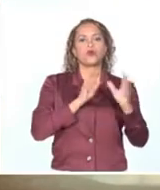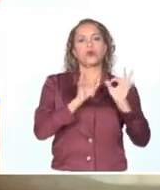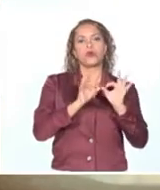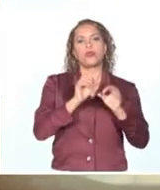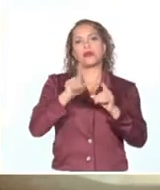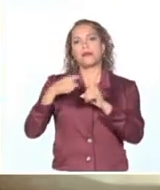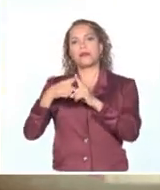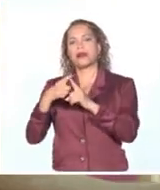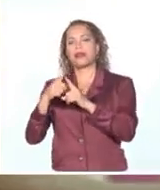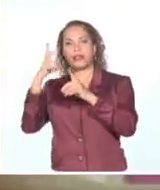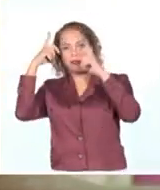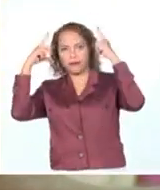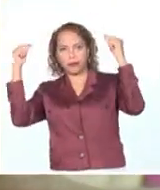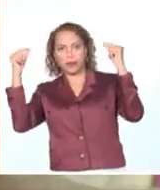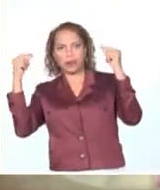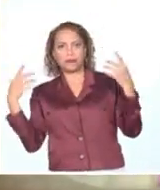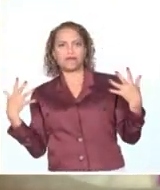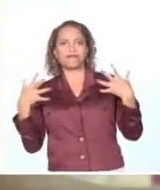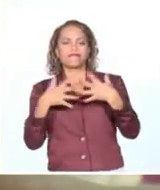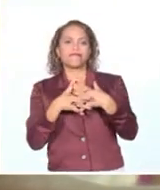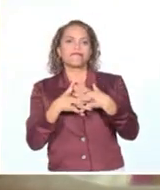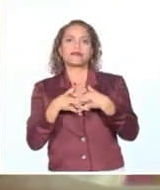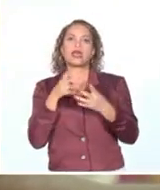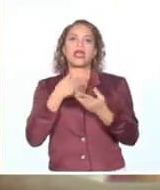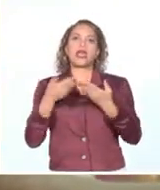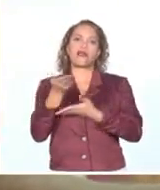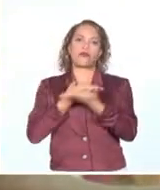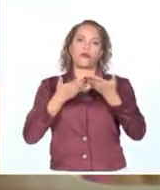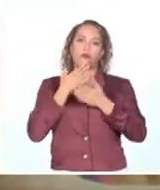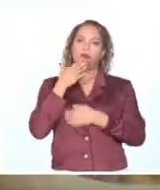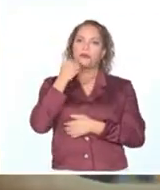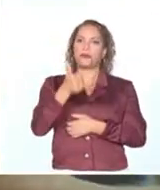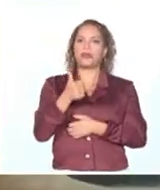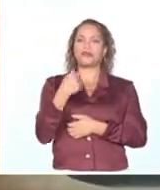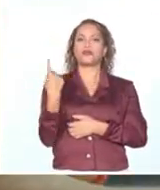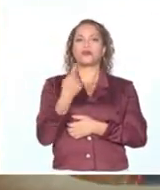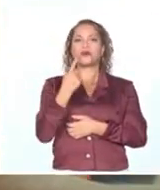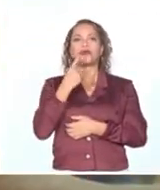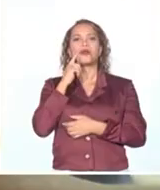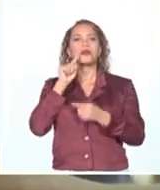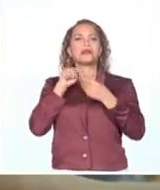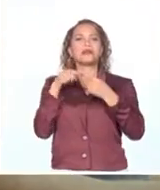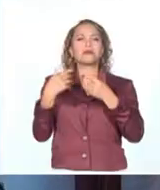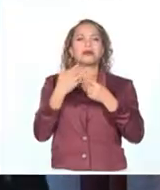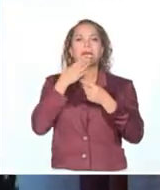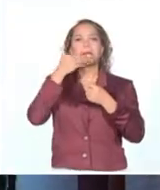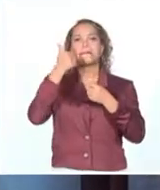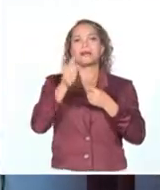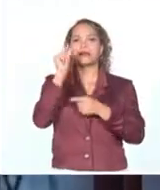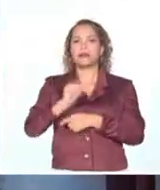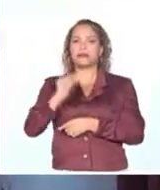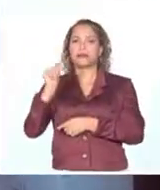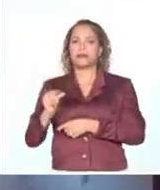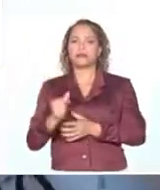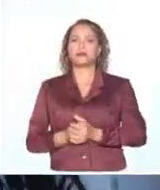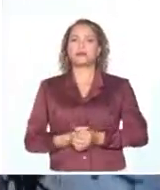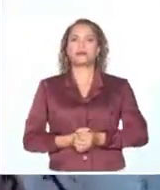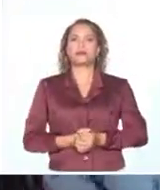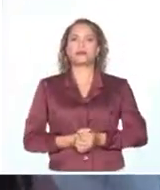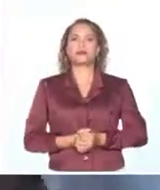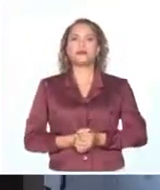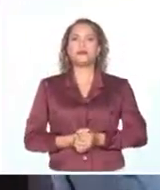nosotros. Es un trío muy, muy dinámico, y lo hacemos todo para el bienestar del paciente. Como el bienestar no